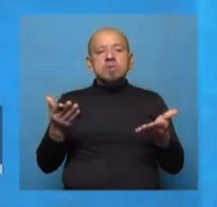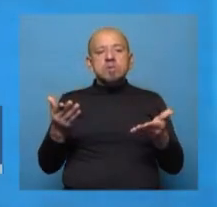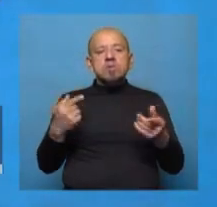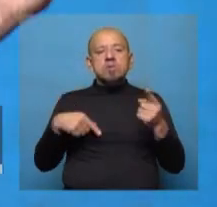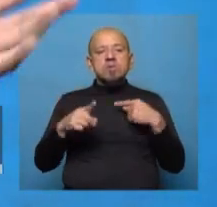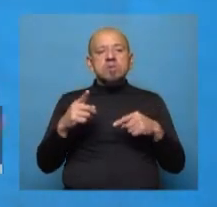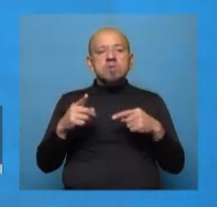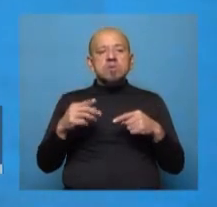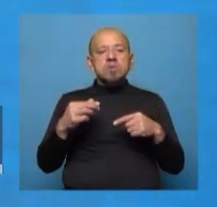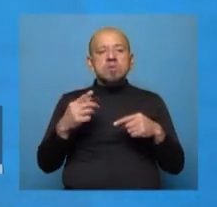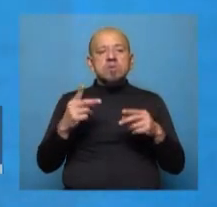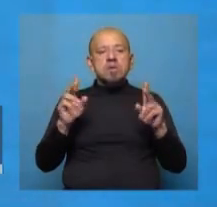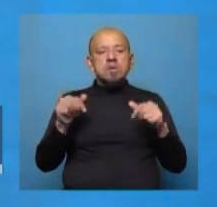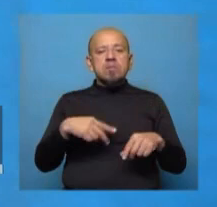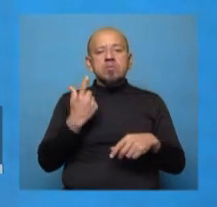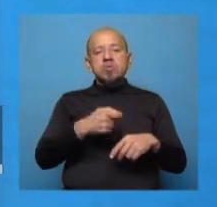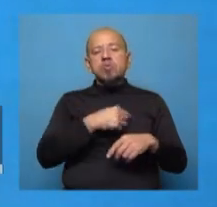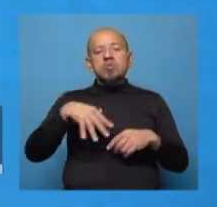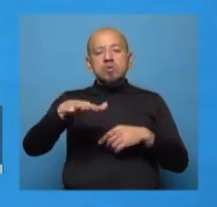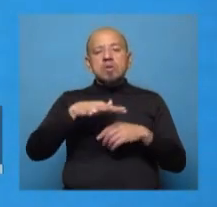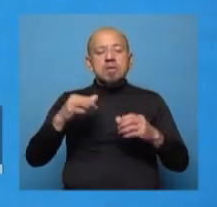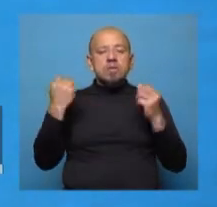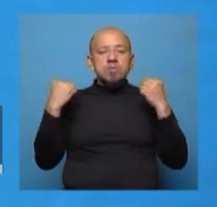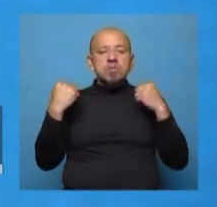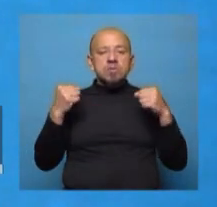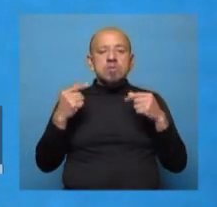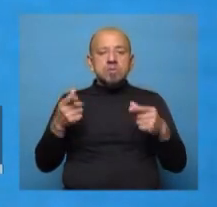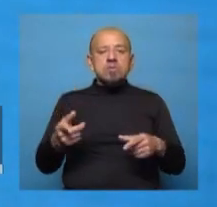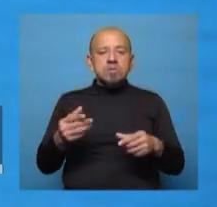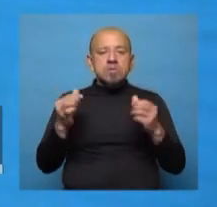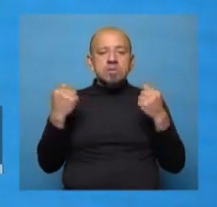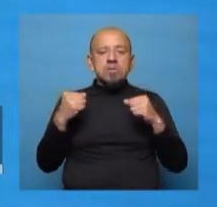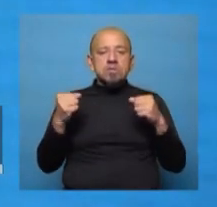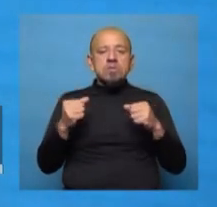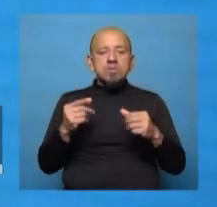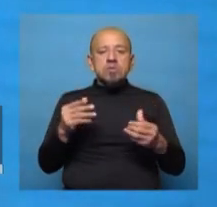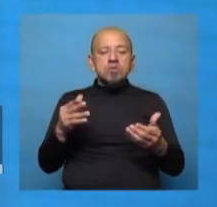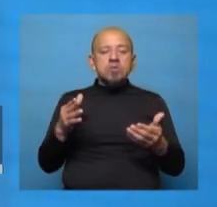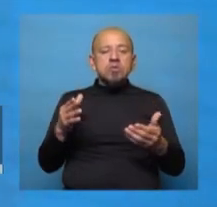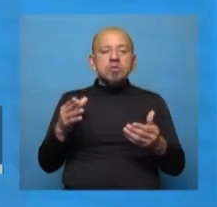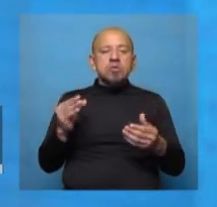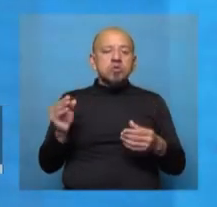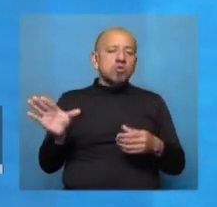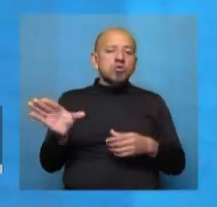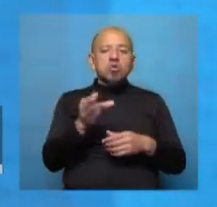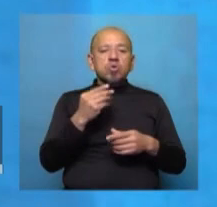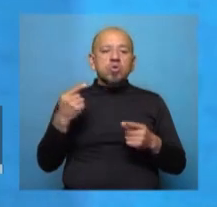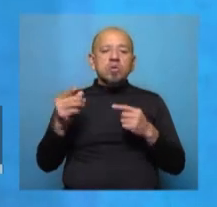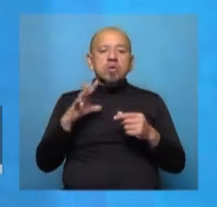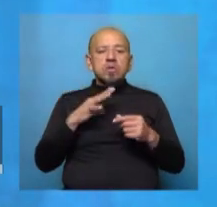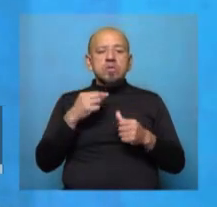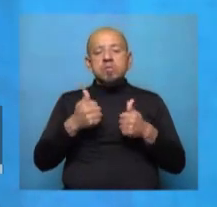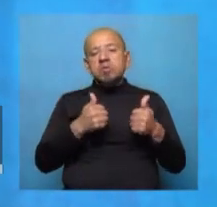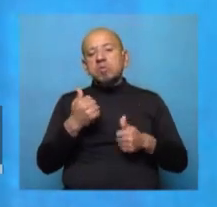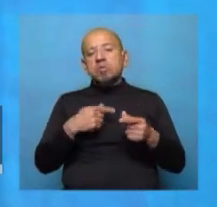el hecho social deportivo el deporte es todo lo que rodea a la competencia